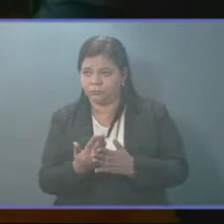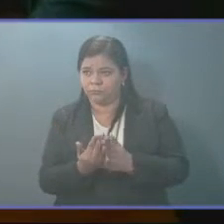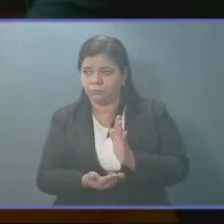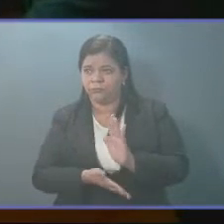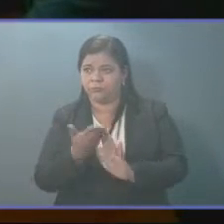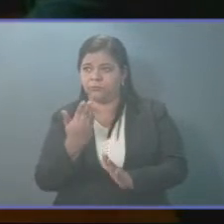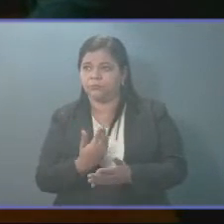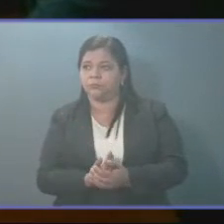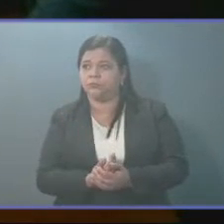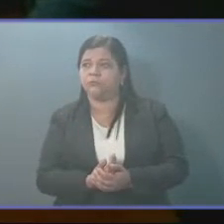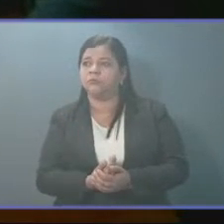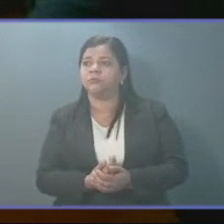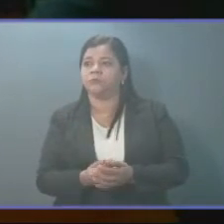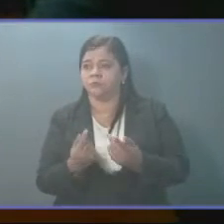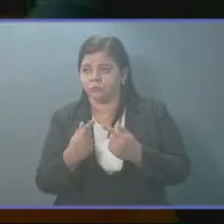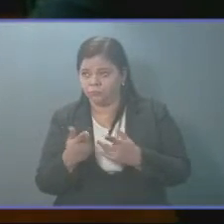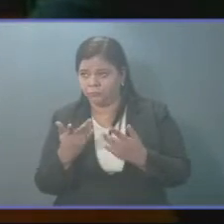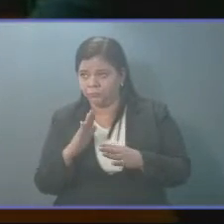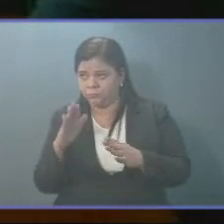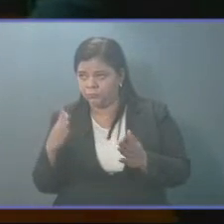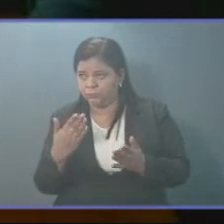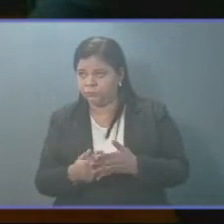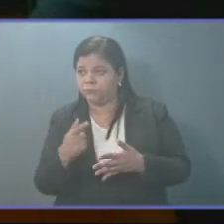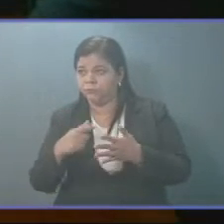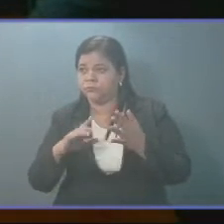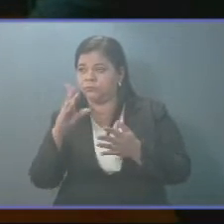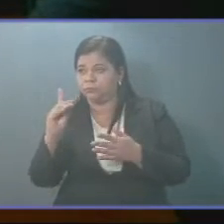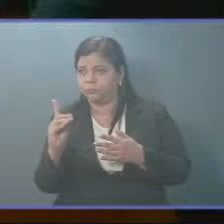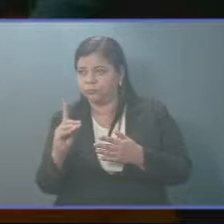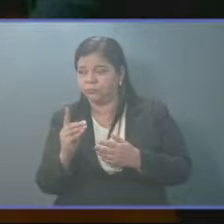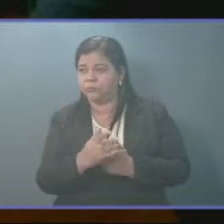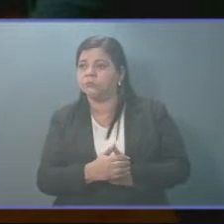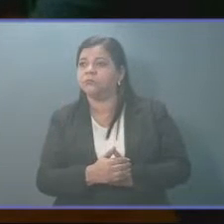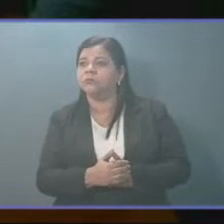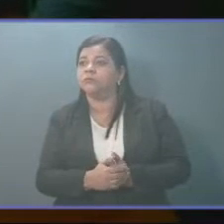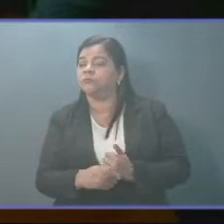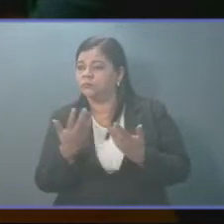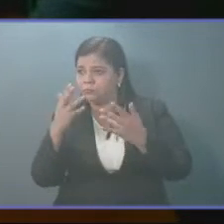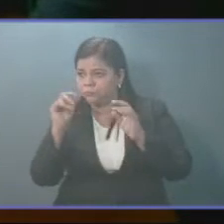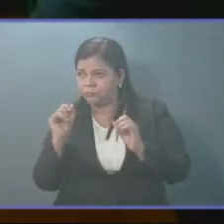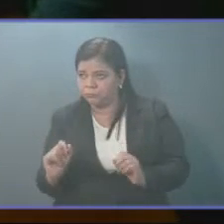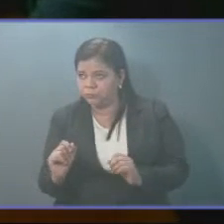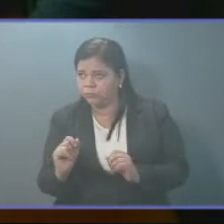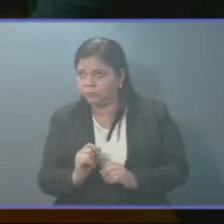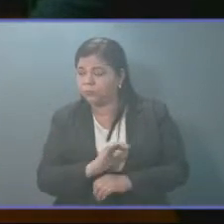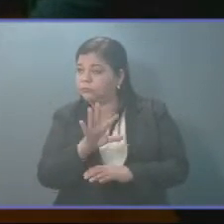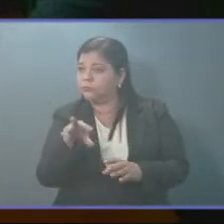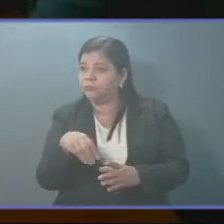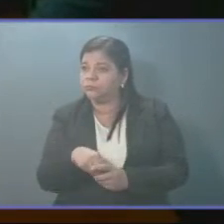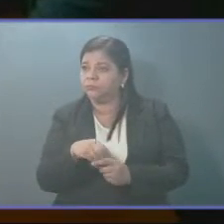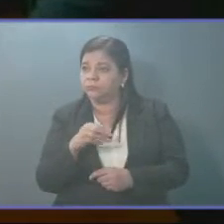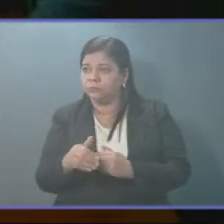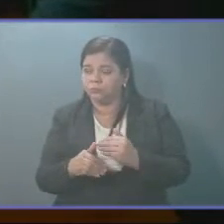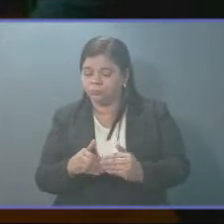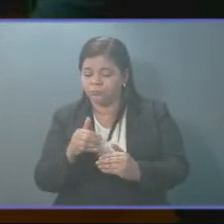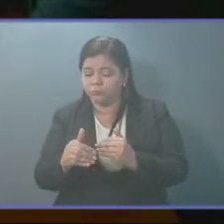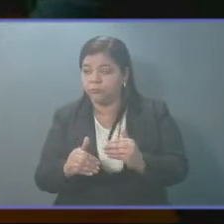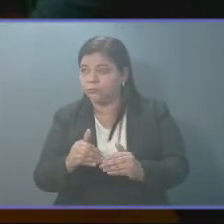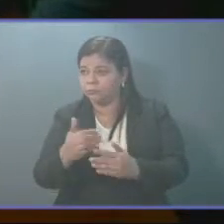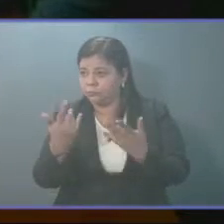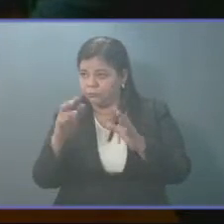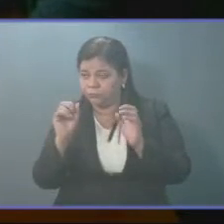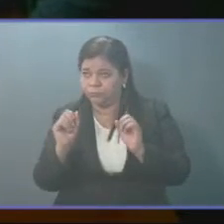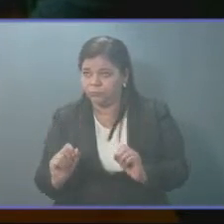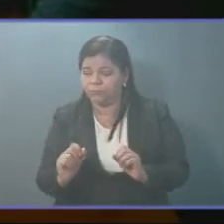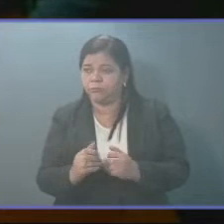Por eso es que dice, sin perjuicio de la documentación que puede integrarse, ¿verdad?, dentro de un proceso para ser